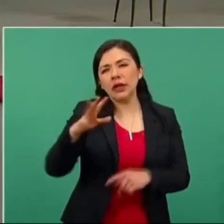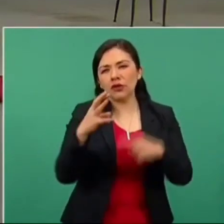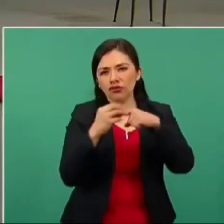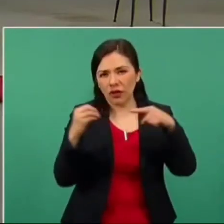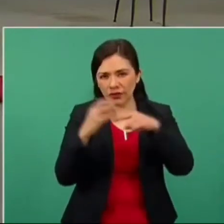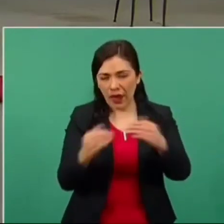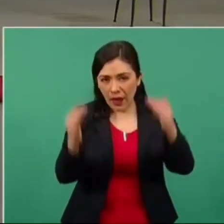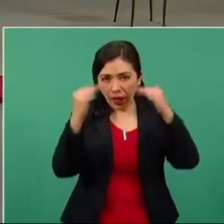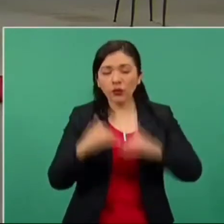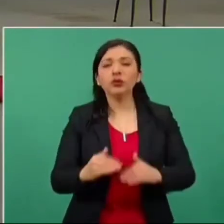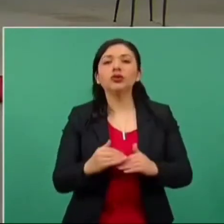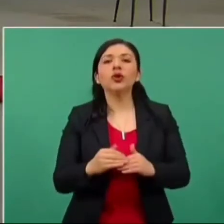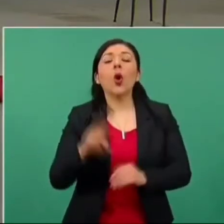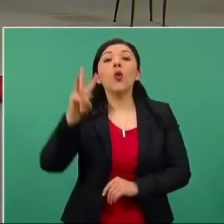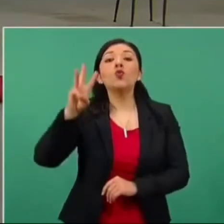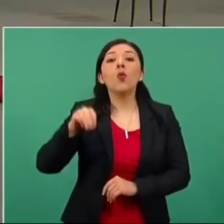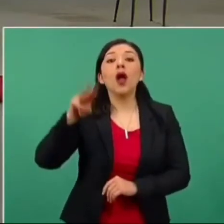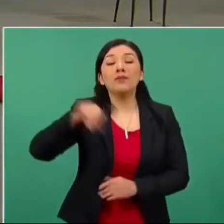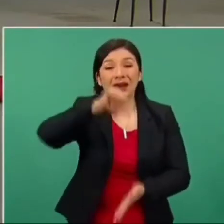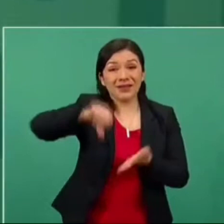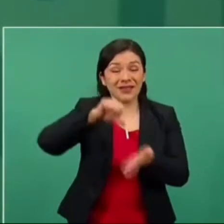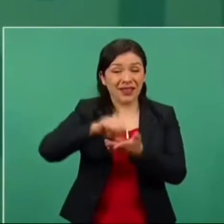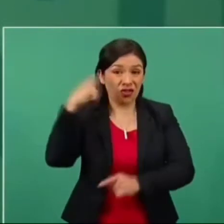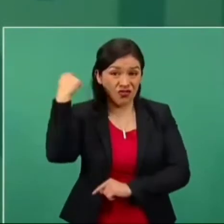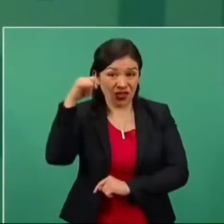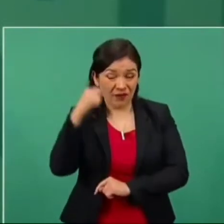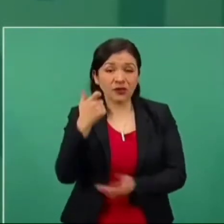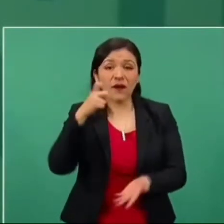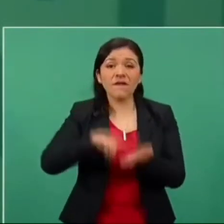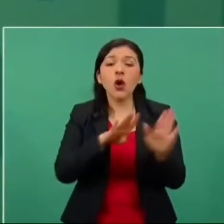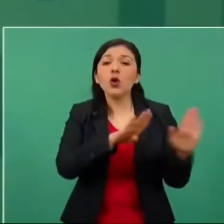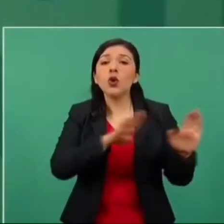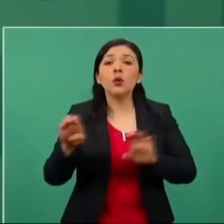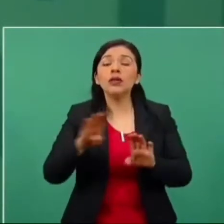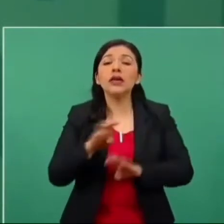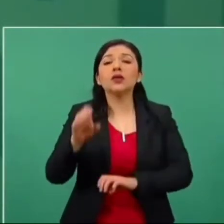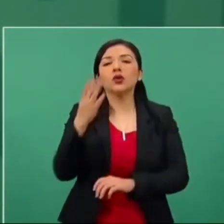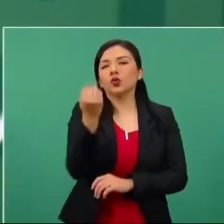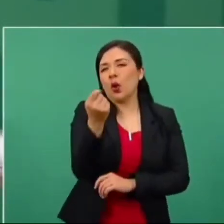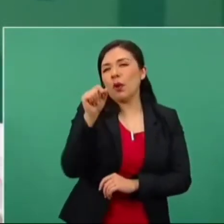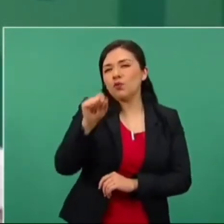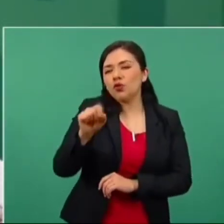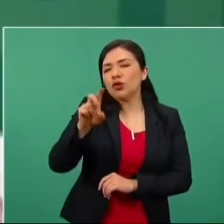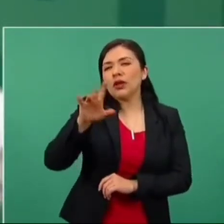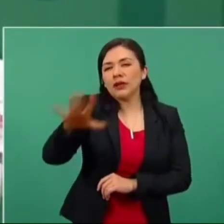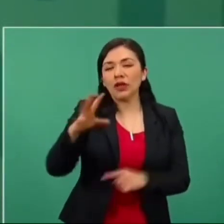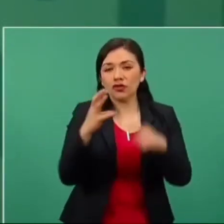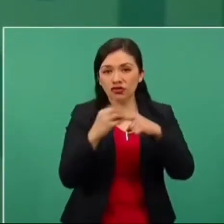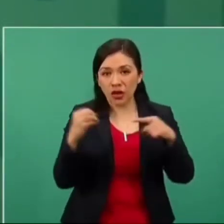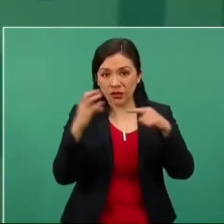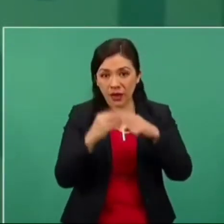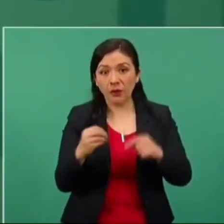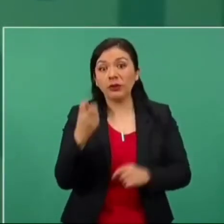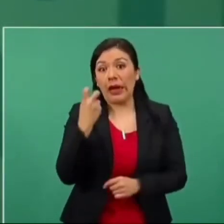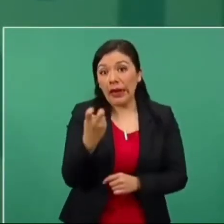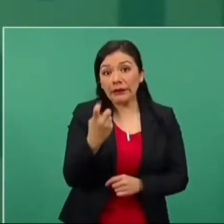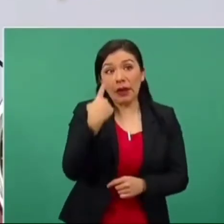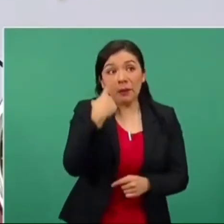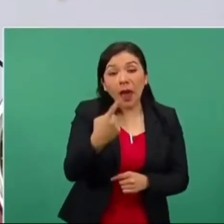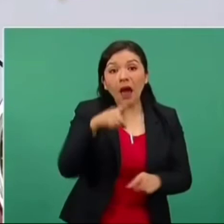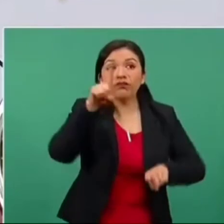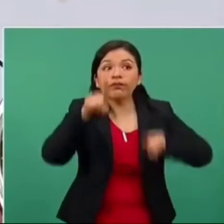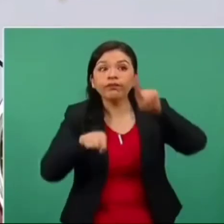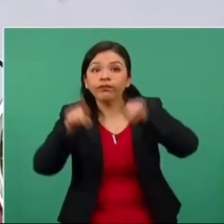centavos y Walmart de centro, Tabasco, novecientos nueve pesos con treinta y cinco centavos. Fueron